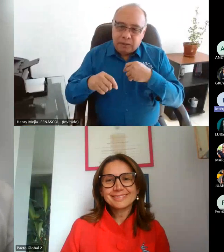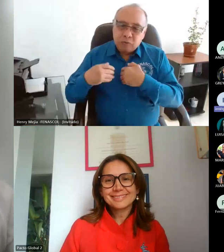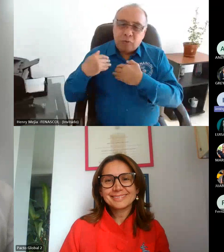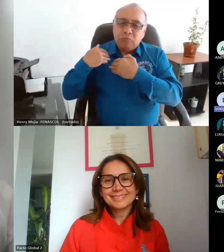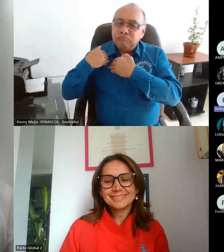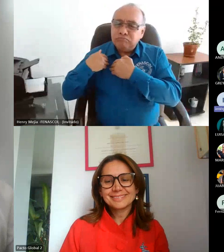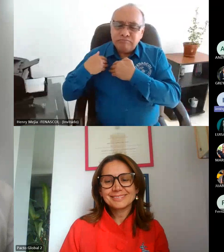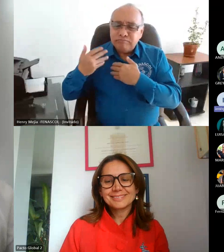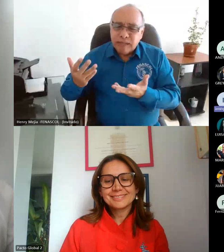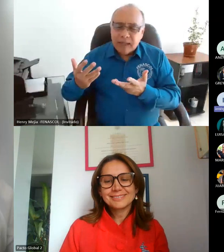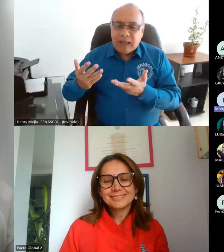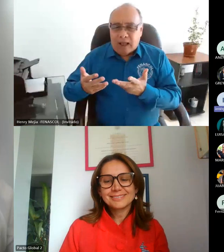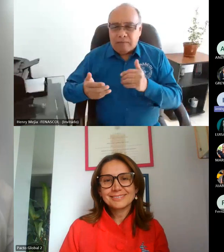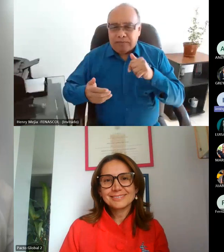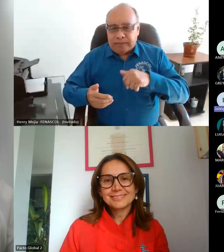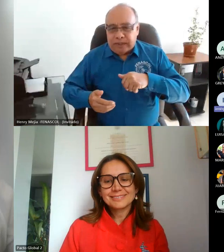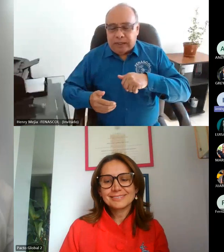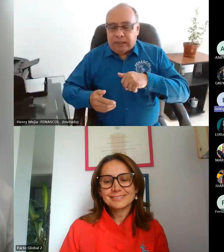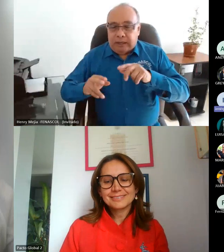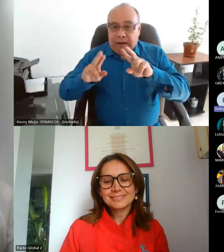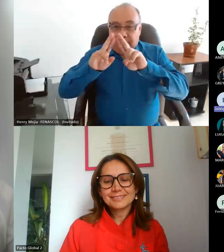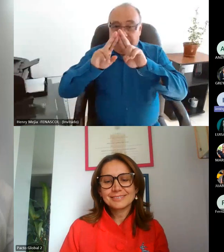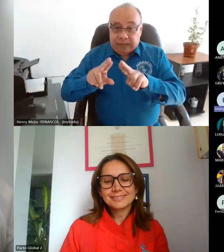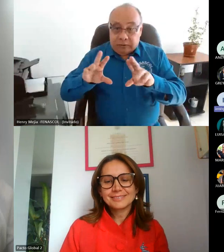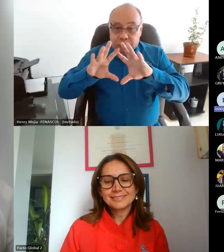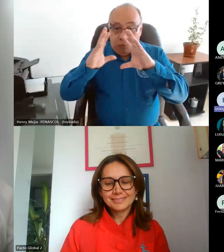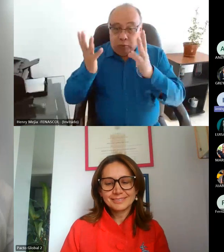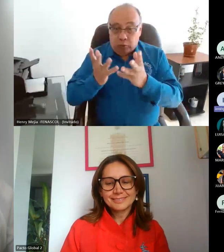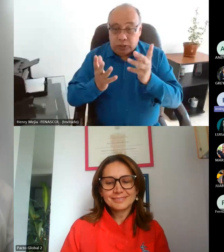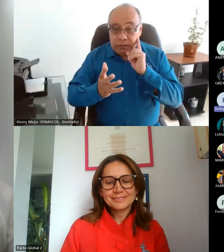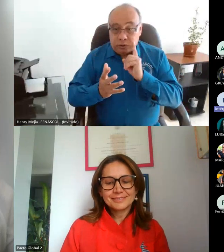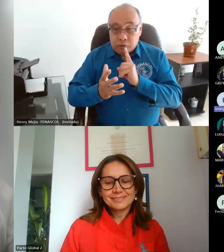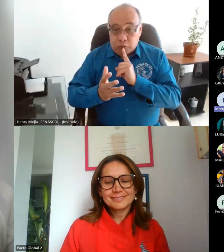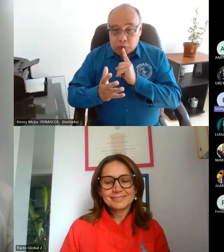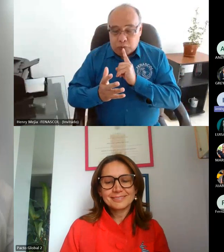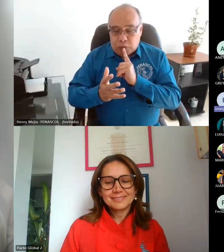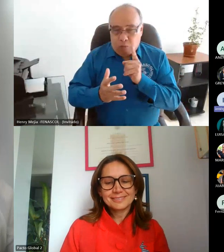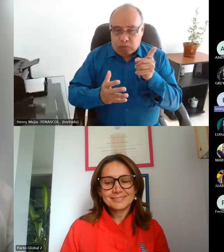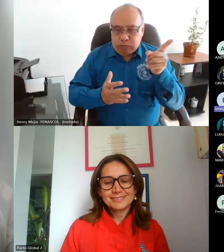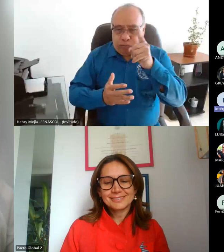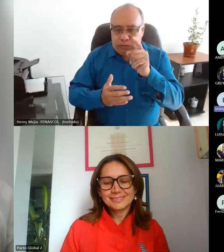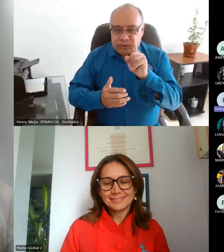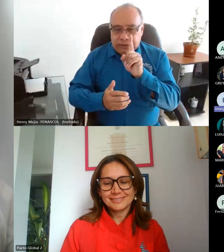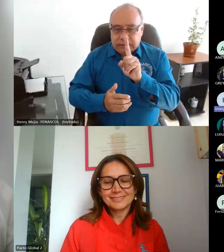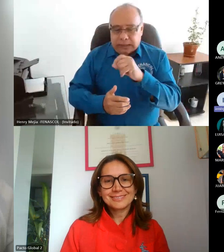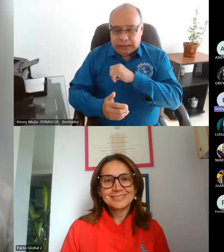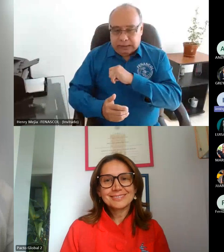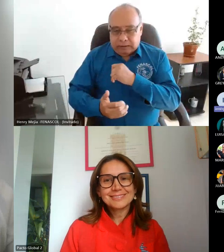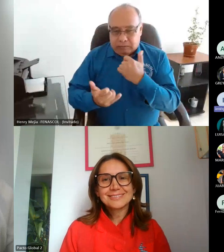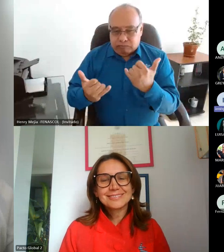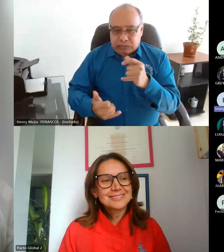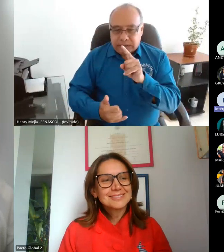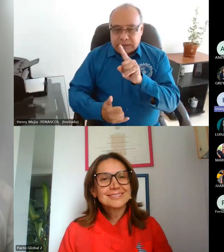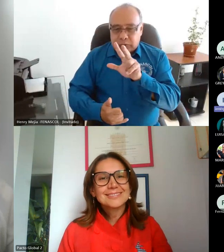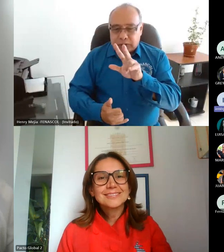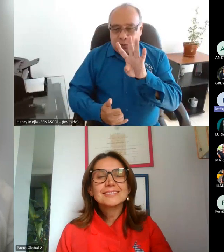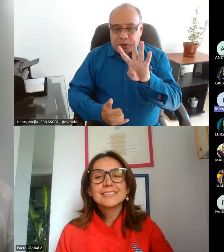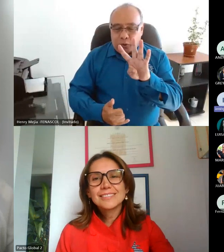fasco la federación Nacional de sordos de Colombia y también tengo a cargo la responsabilidad eh de ser